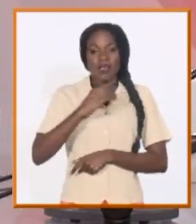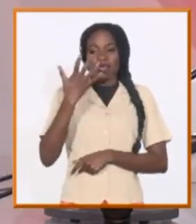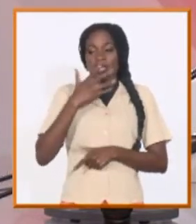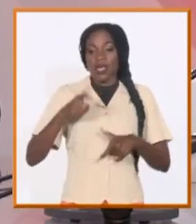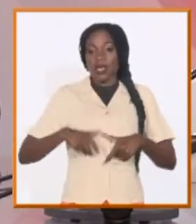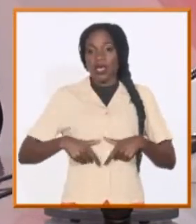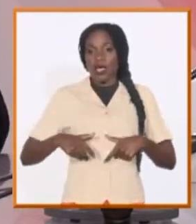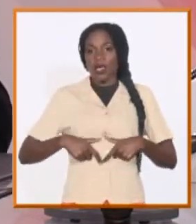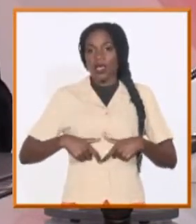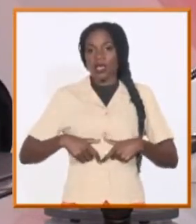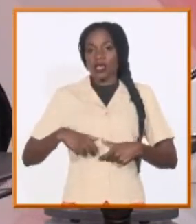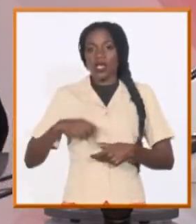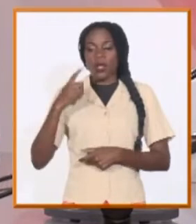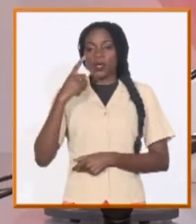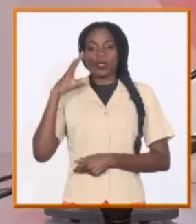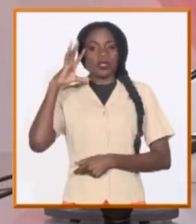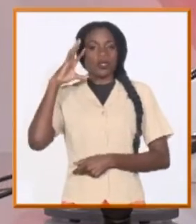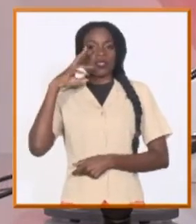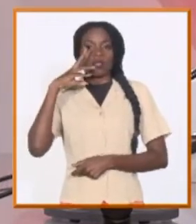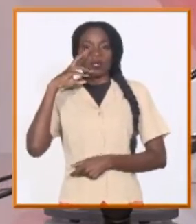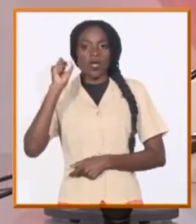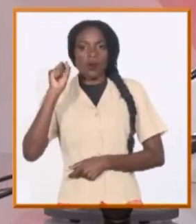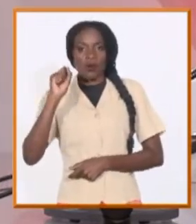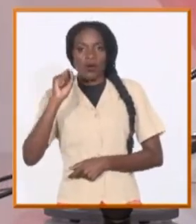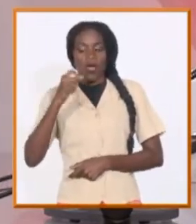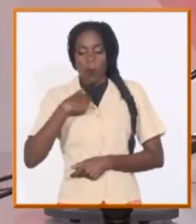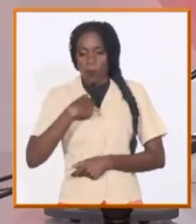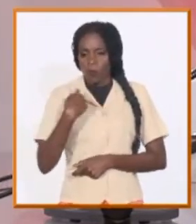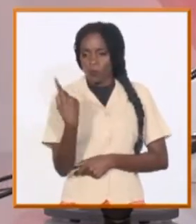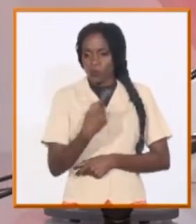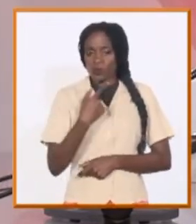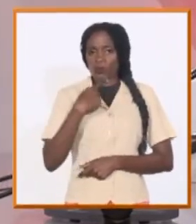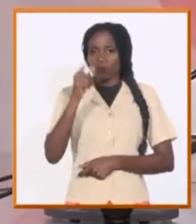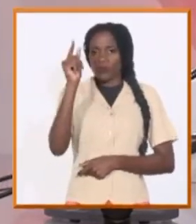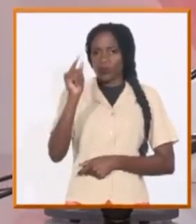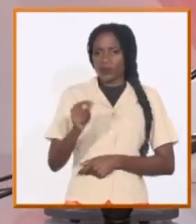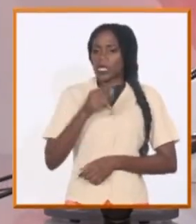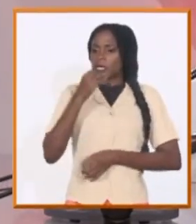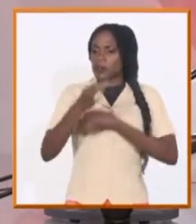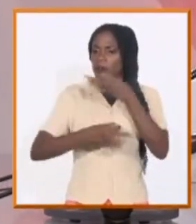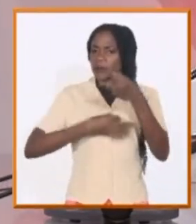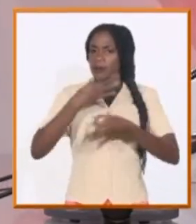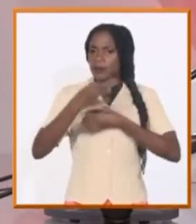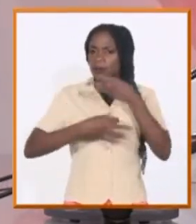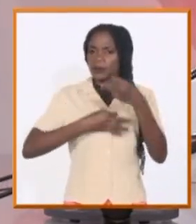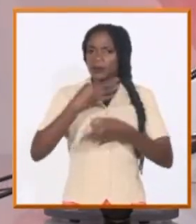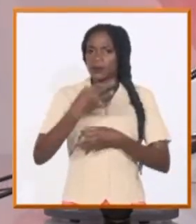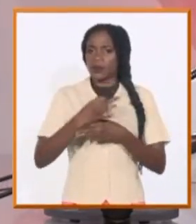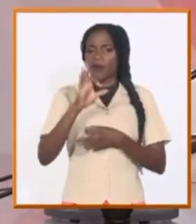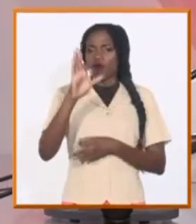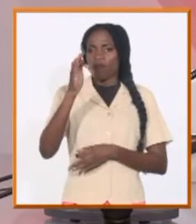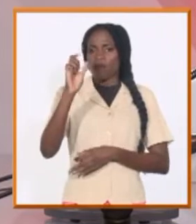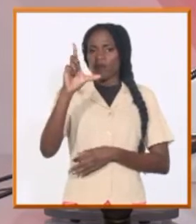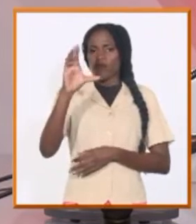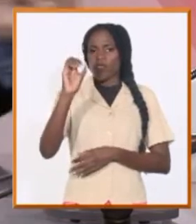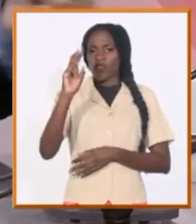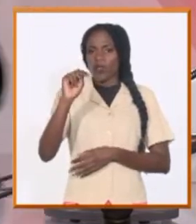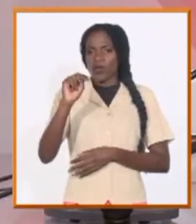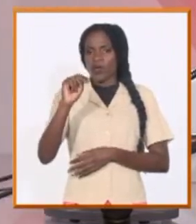nunca se conocen, pero nuestros reporteros se encargaron también de contarlos, lo de Falcón Jr.,